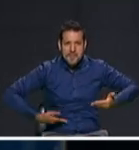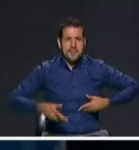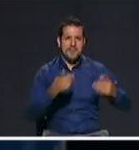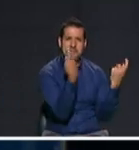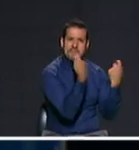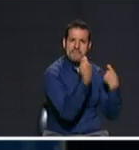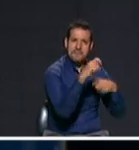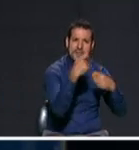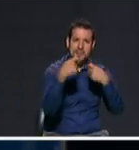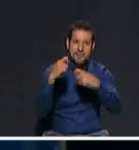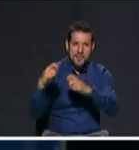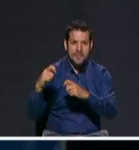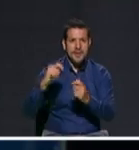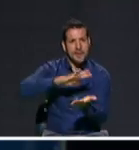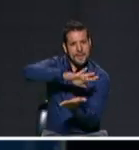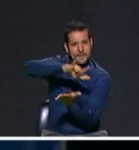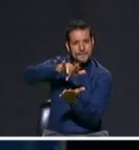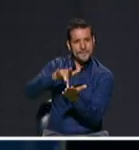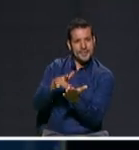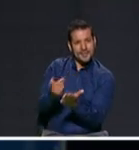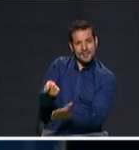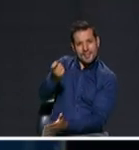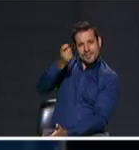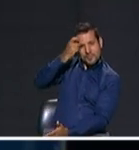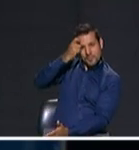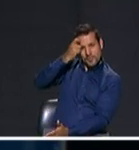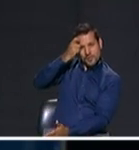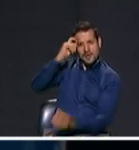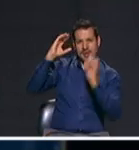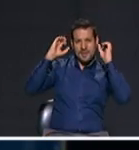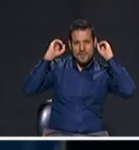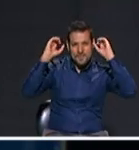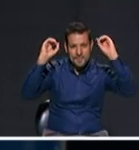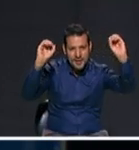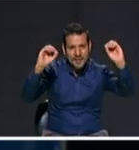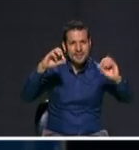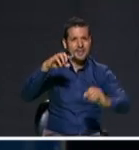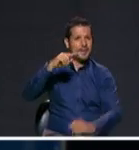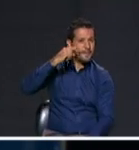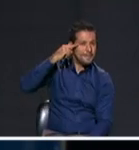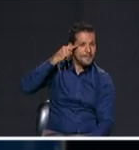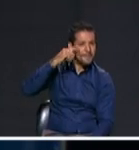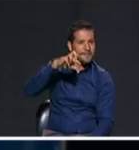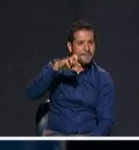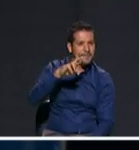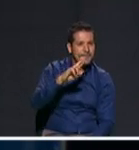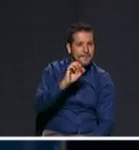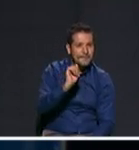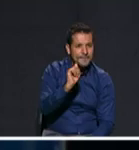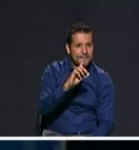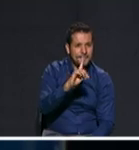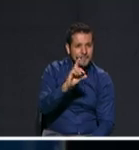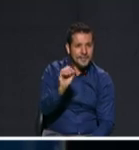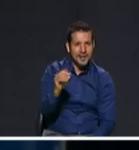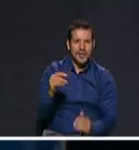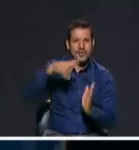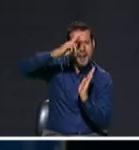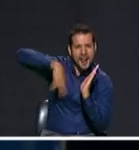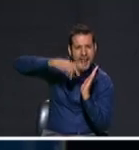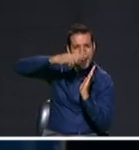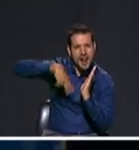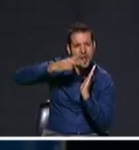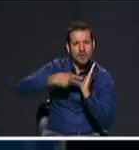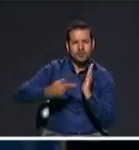entre parque la memoria y museo de antioquia empleado centro queremos un epicentro de la cultura la lectura y la